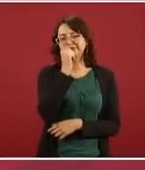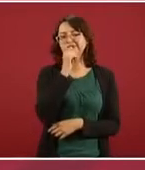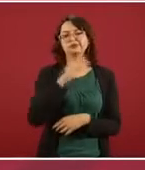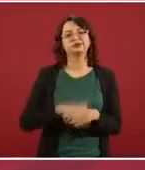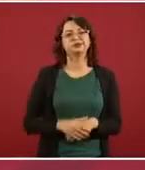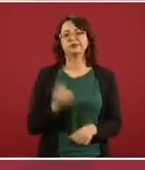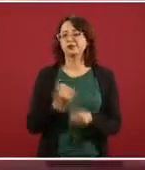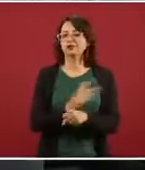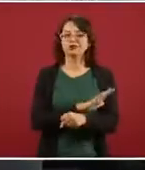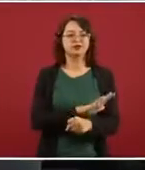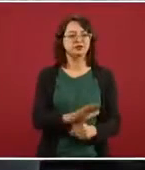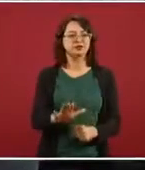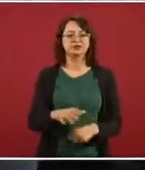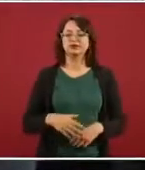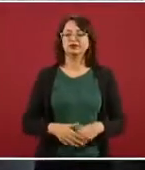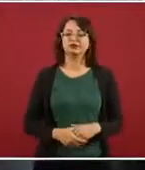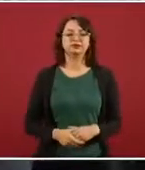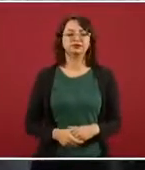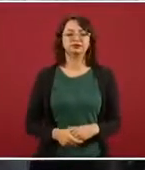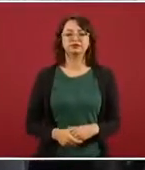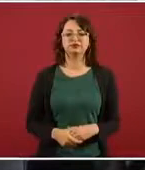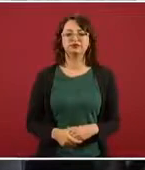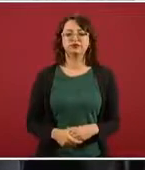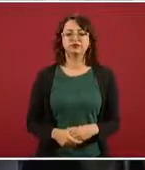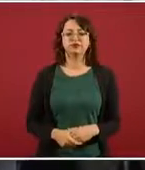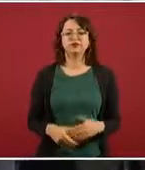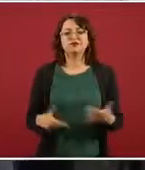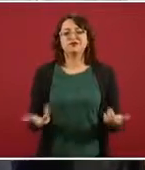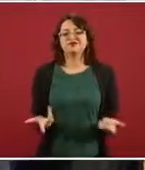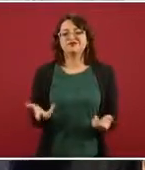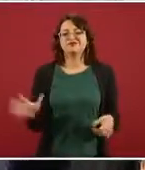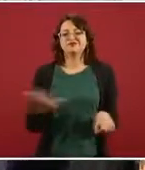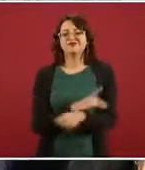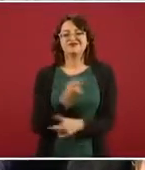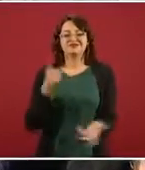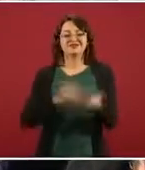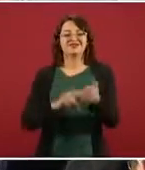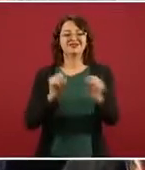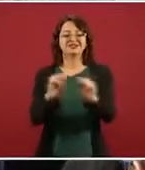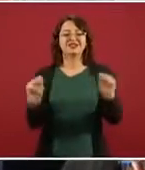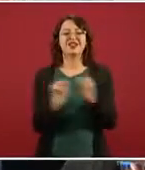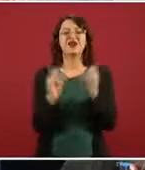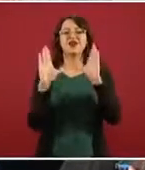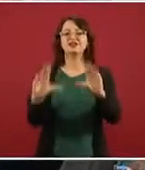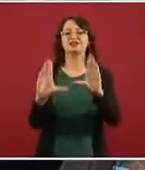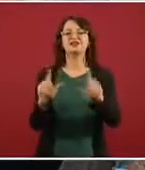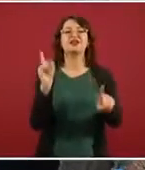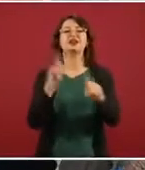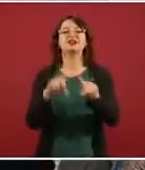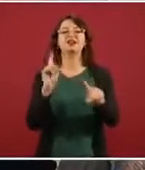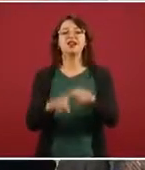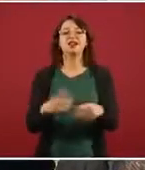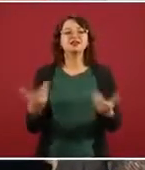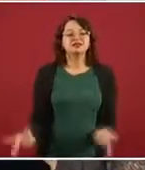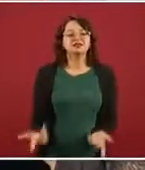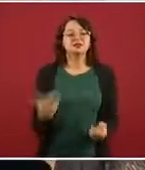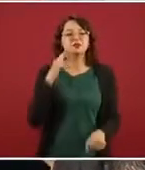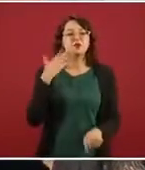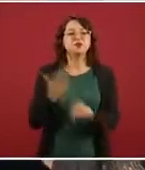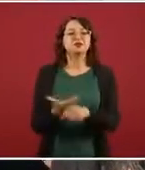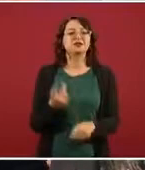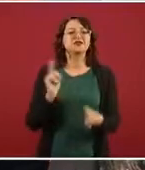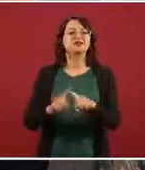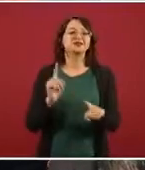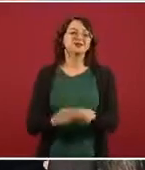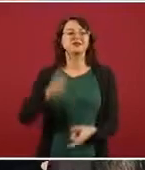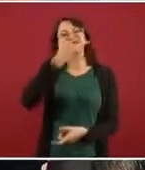No se puede. ¿Quién es el que enseña en el aula? ¿Quién transmite el conocimiento? La